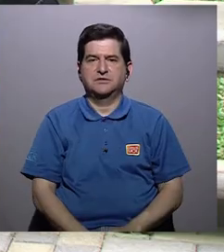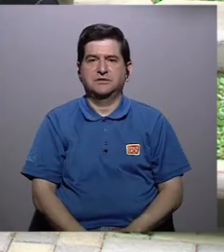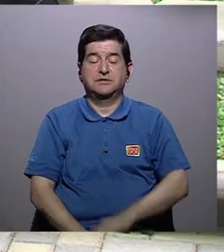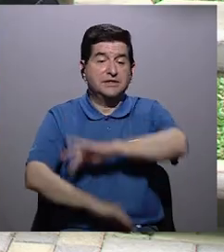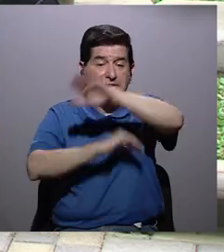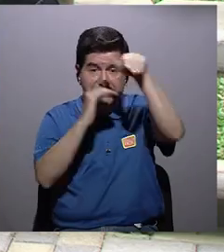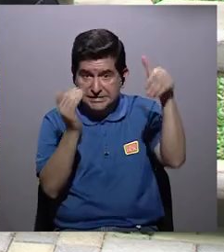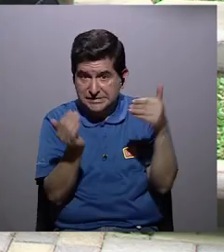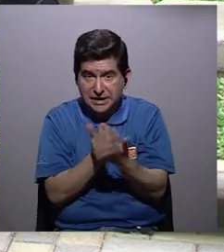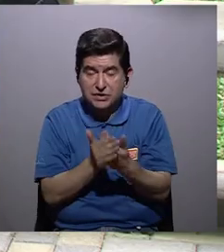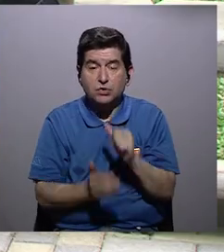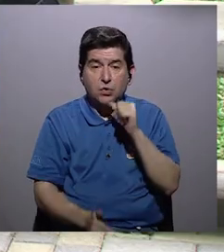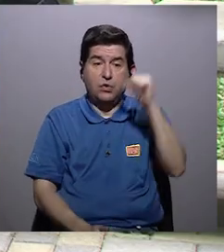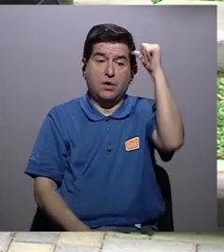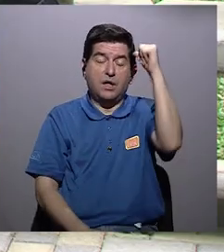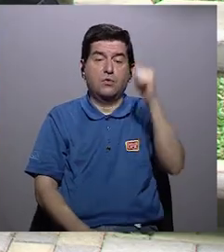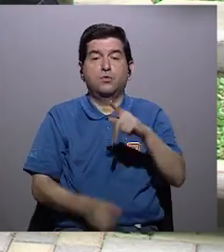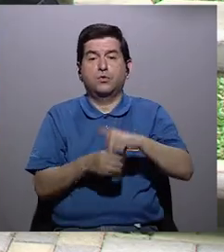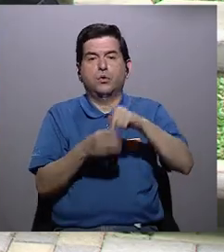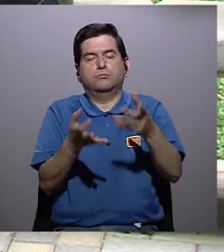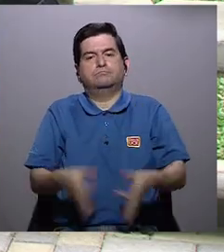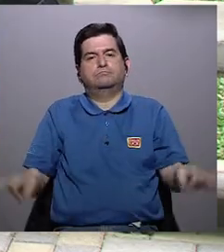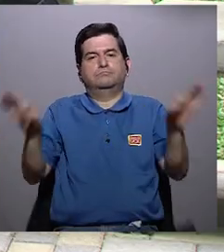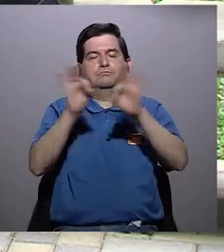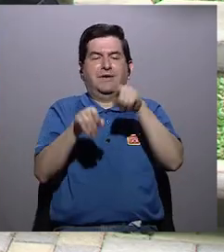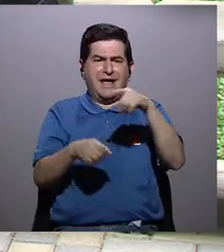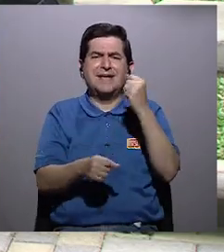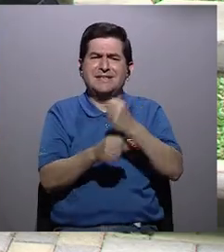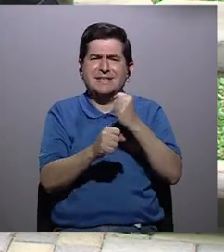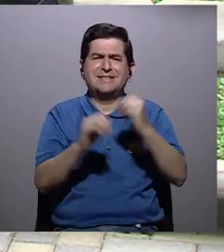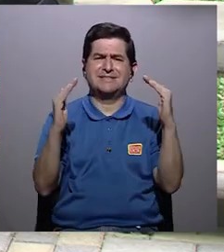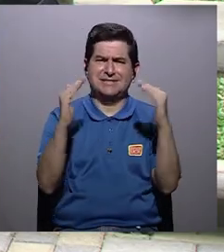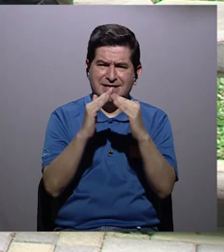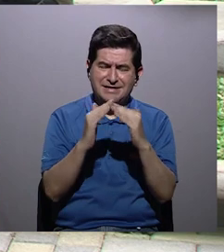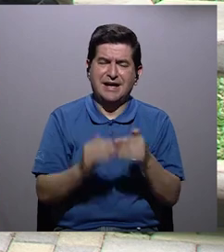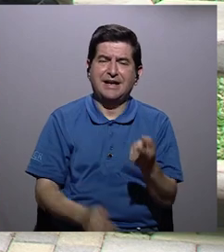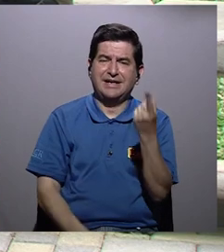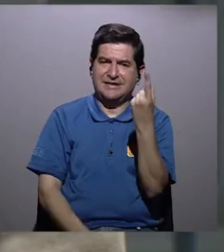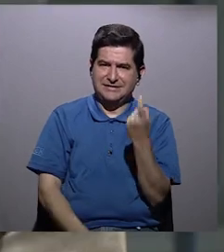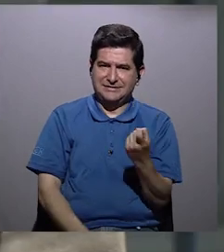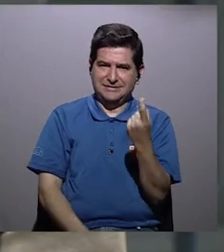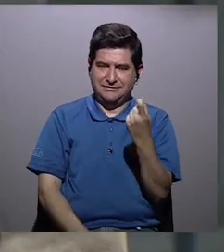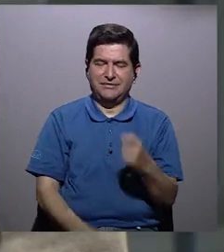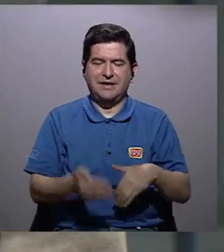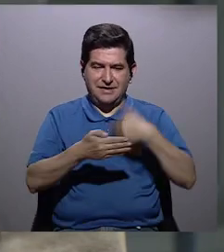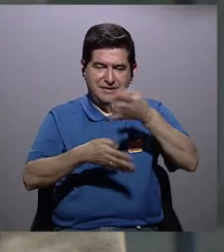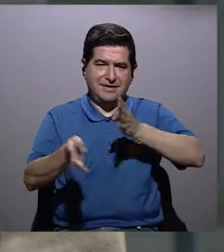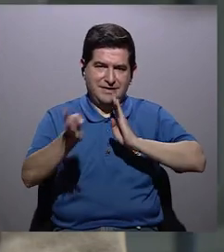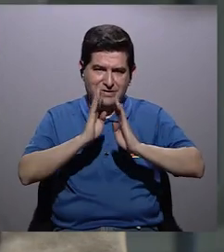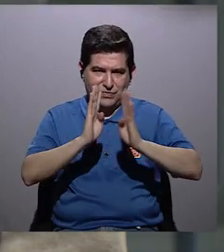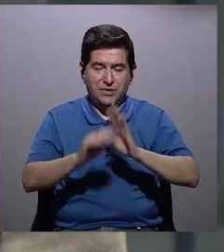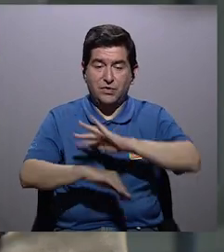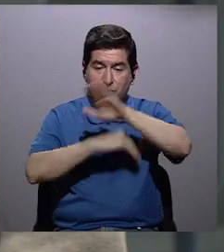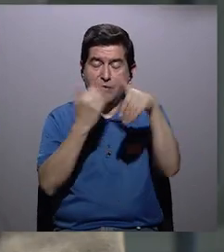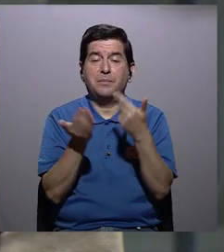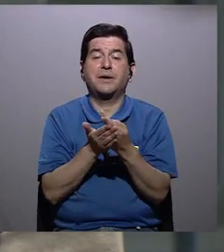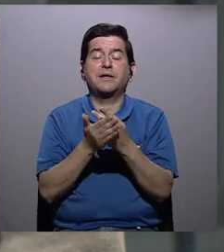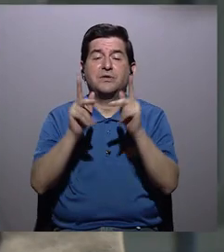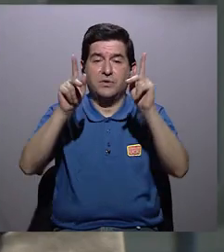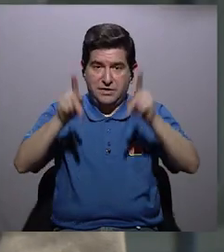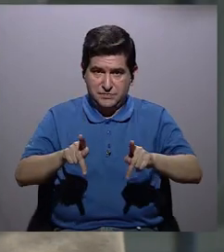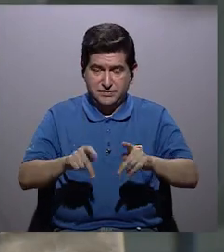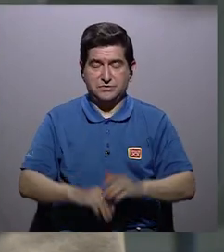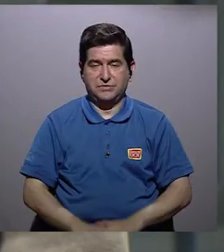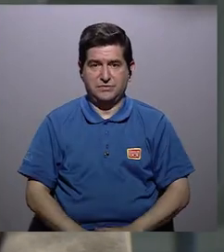todo esto, el adulto es fundamental. Creo que esa es entonces la tarea con la que nos quedamos después de esta conversación para todas las